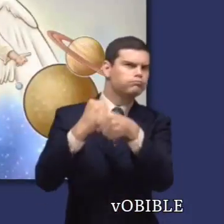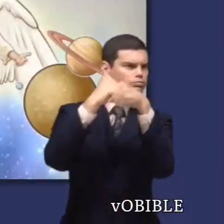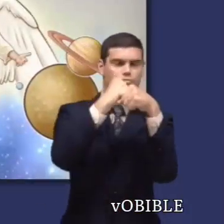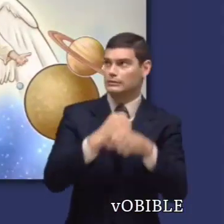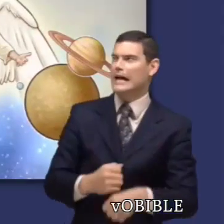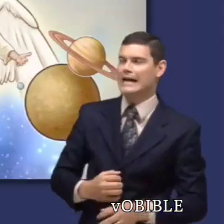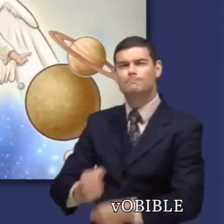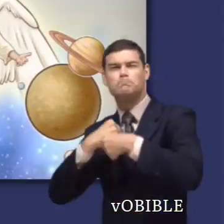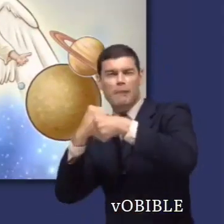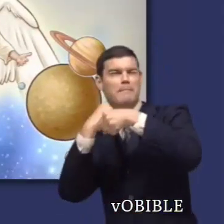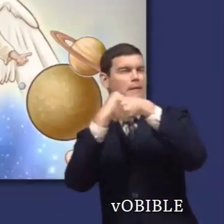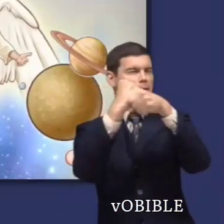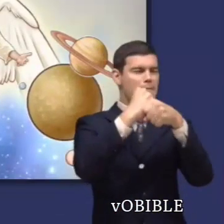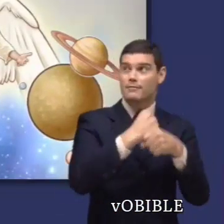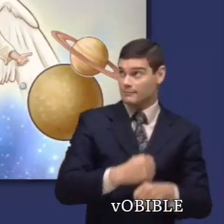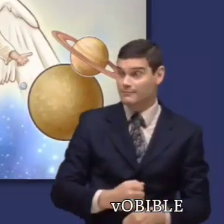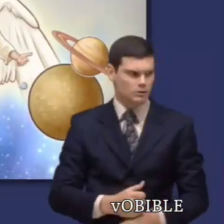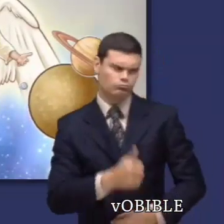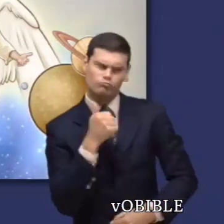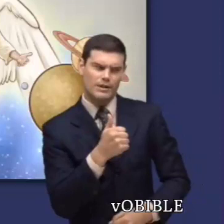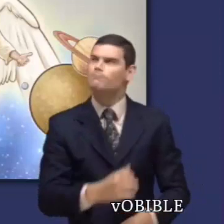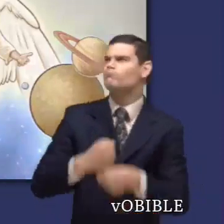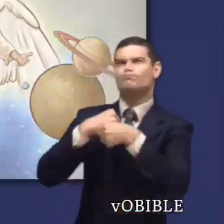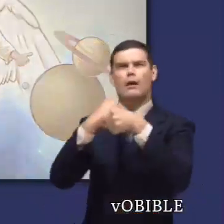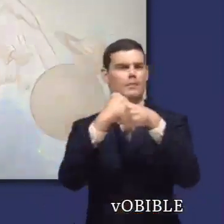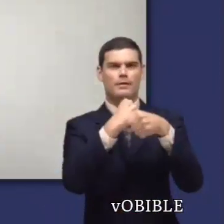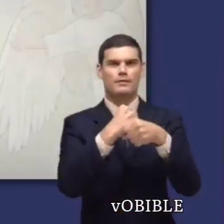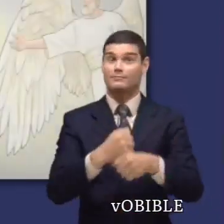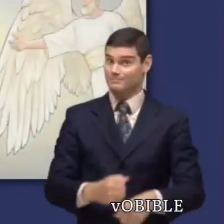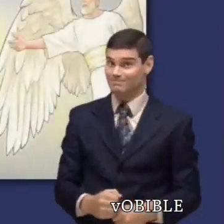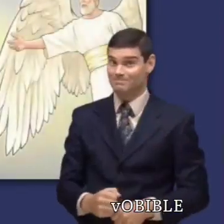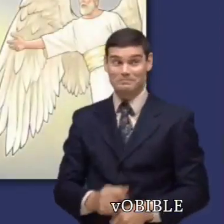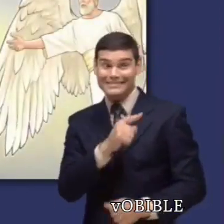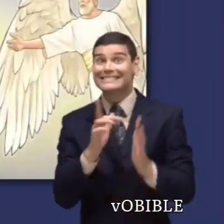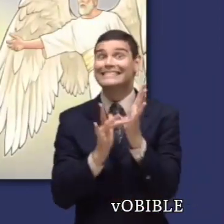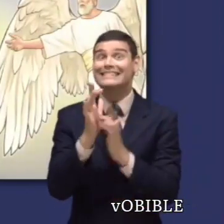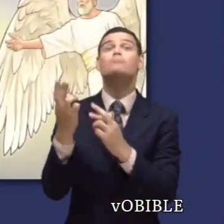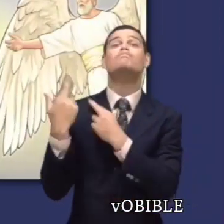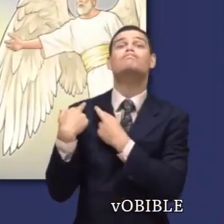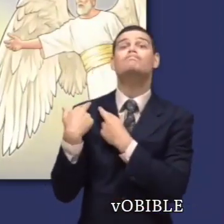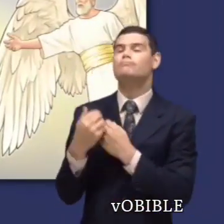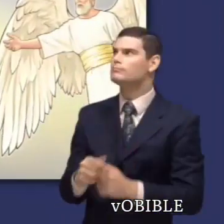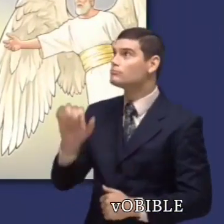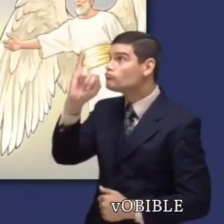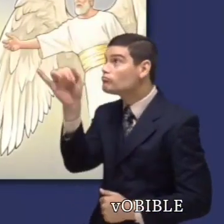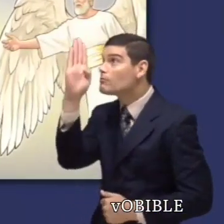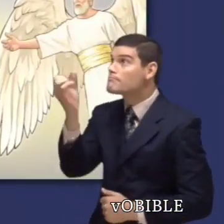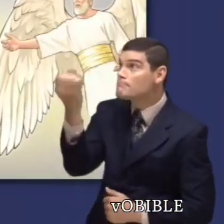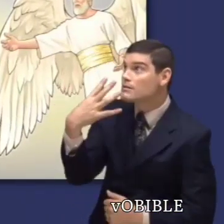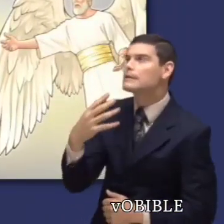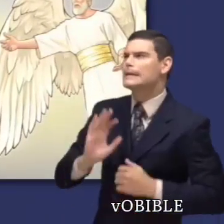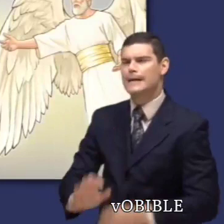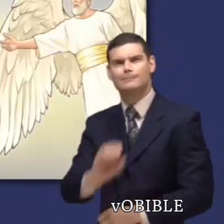se explica que, mediante él, Jehová creó todas las demás cosas. A Jesús se le llama la